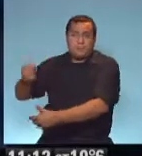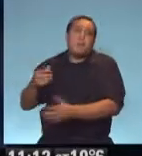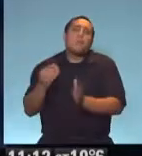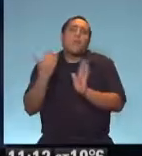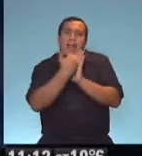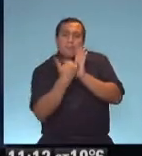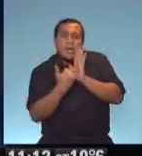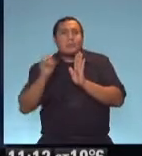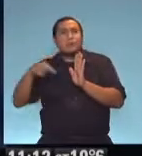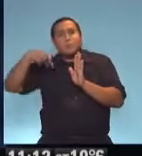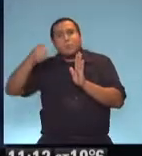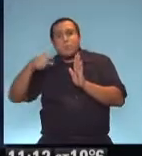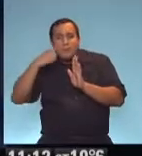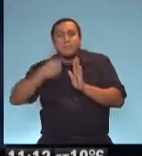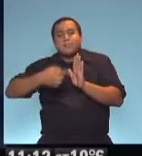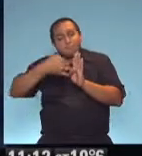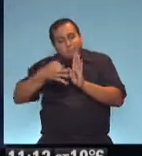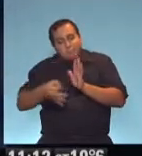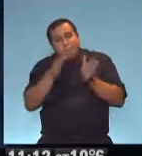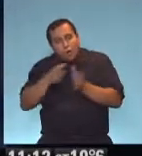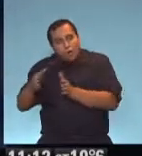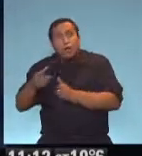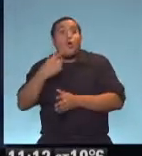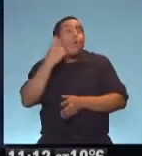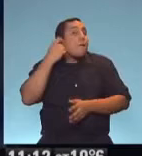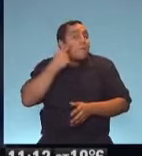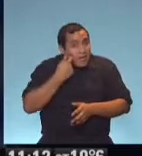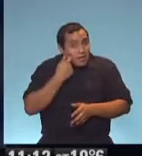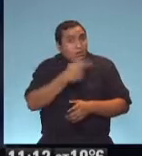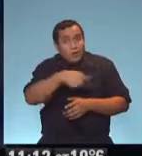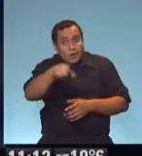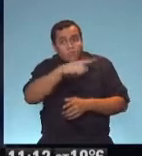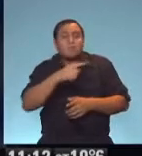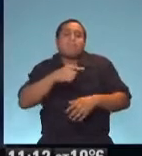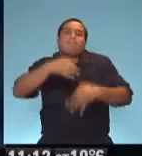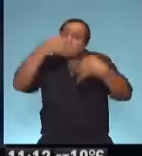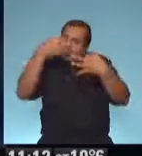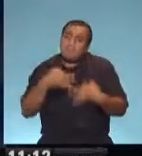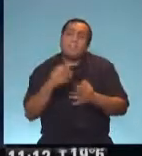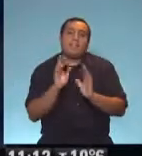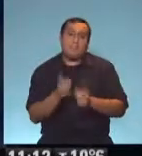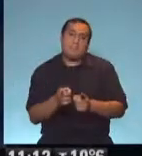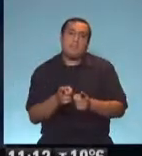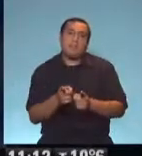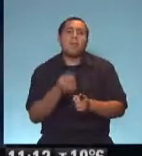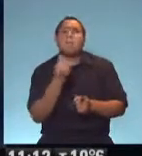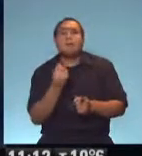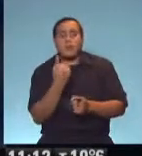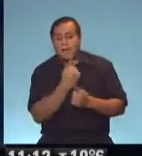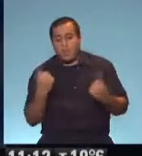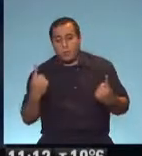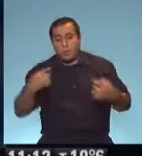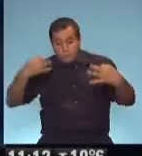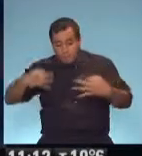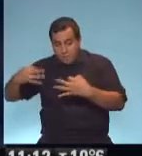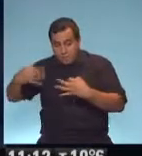este caso se pueda cumplir de manera ordenada. Y a los adultos mayores, que tiene que ver con la responsabilidad individual, que va a permitirnos que lo colectivo